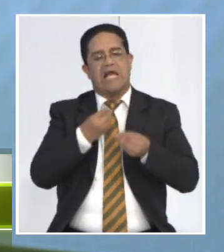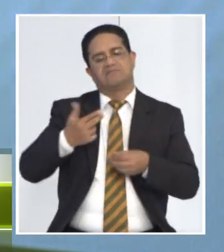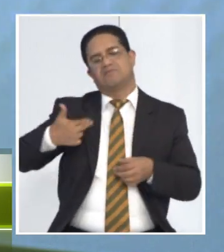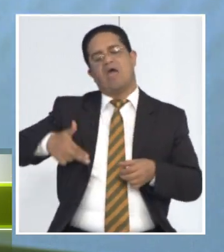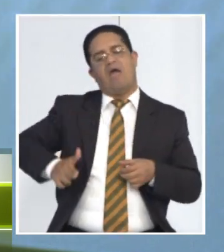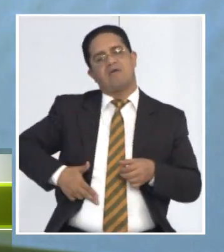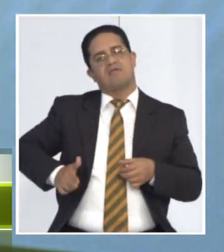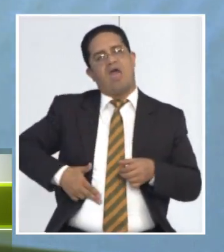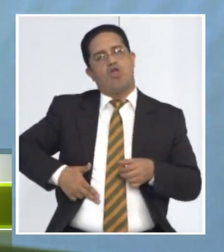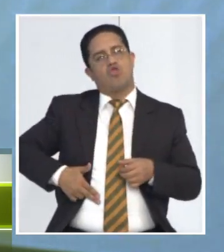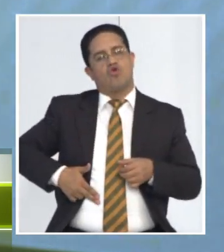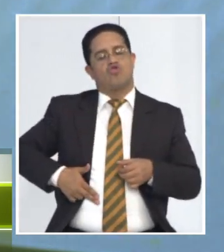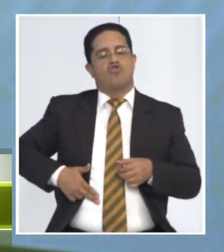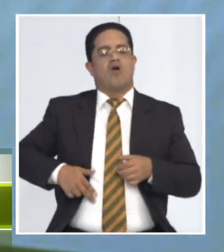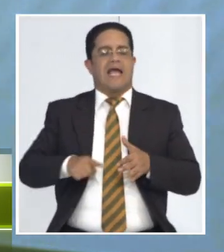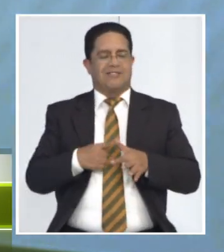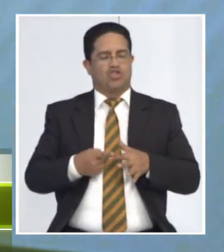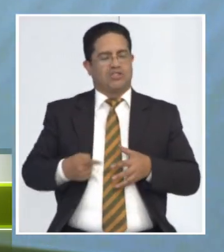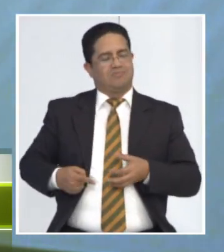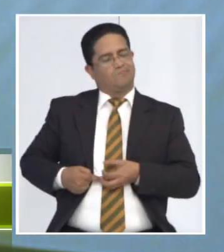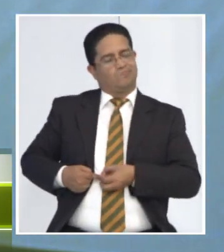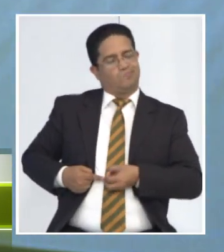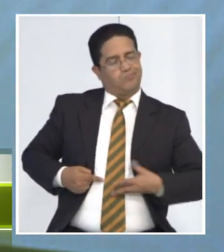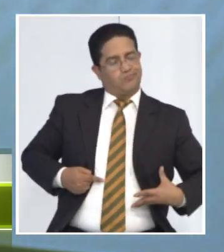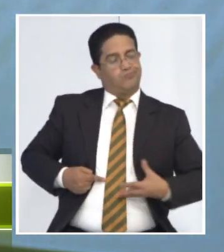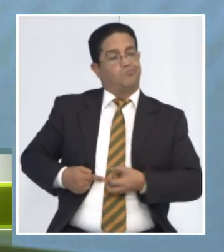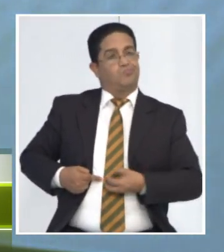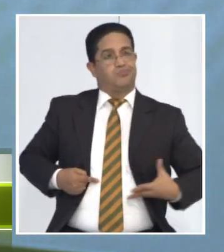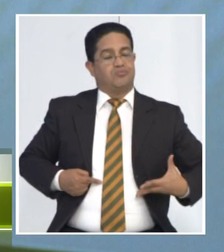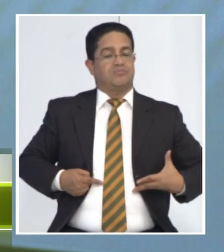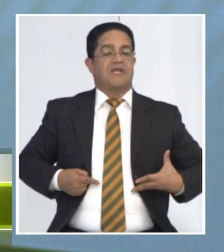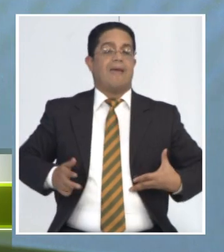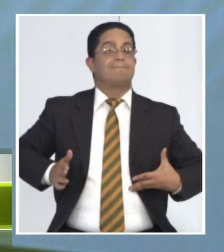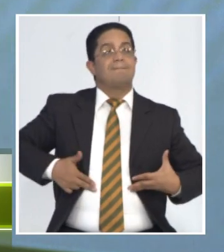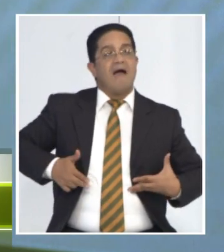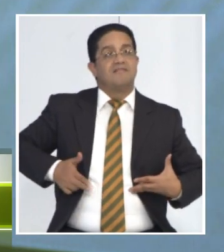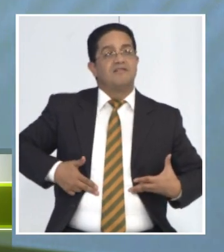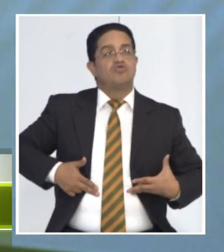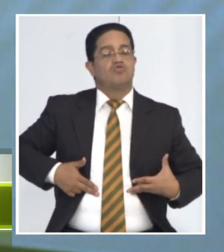y sale a través de una serie de conductos, los hepáticos y luego el colédoco.